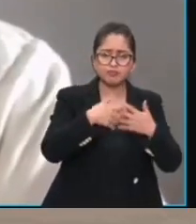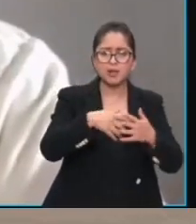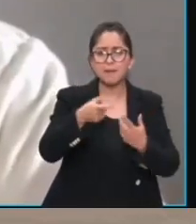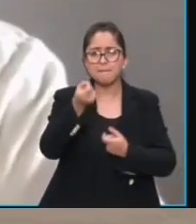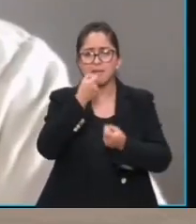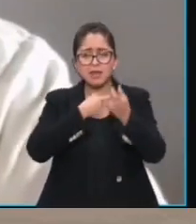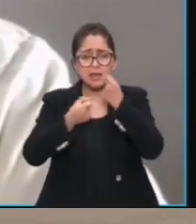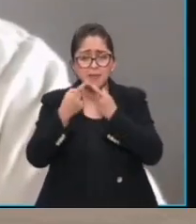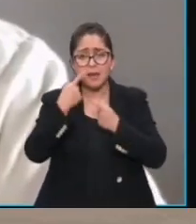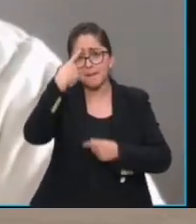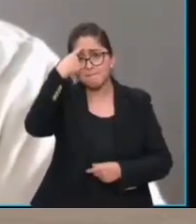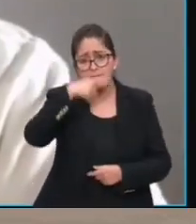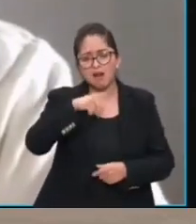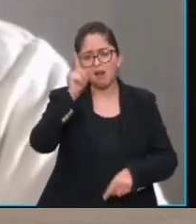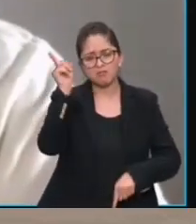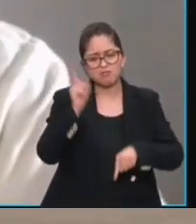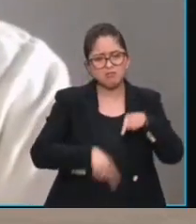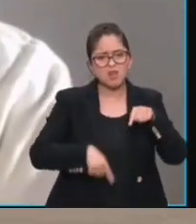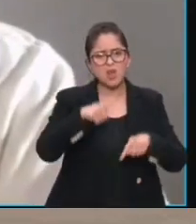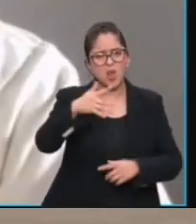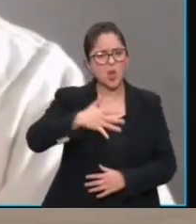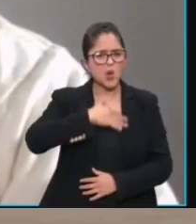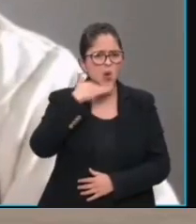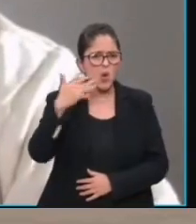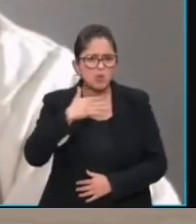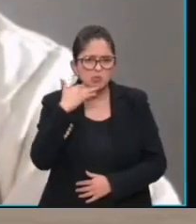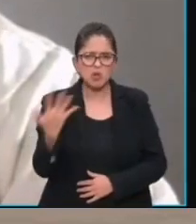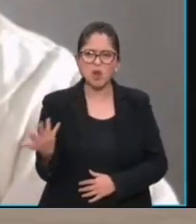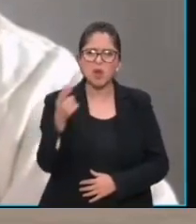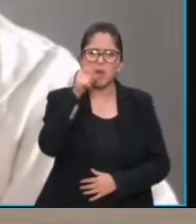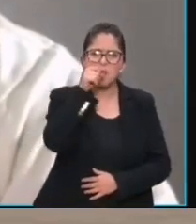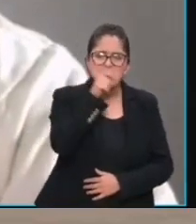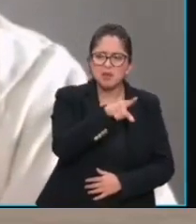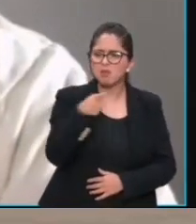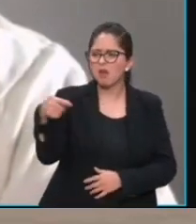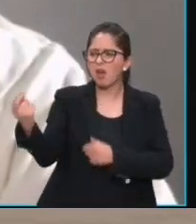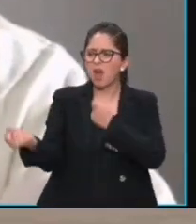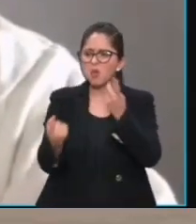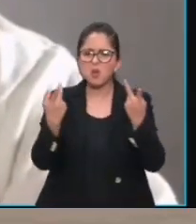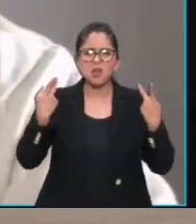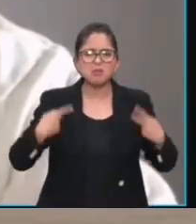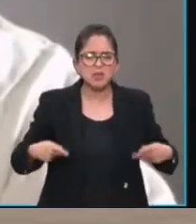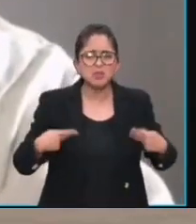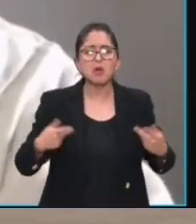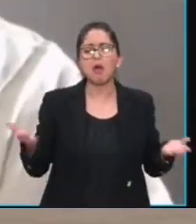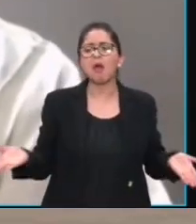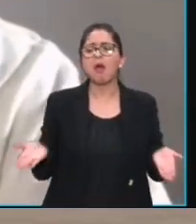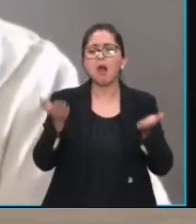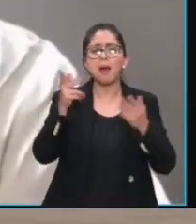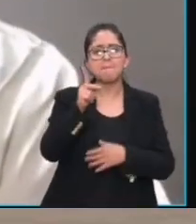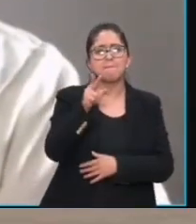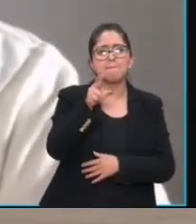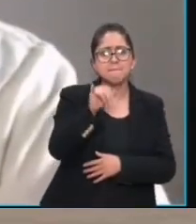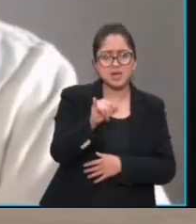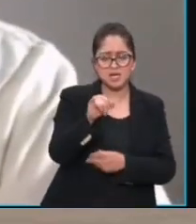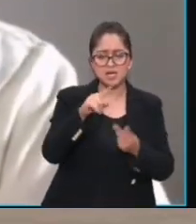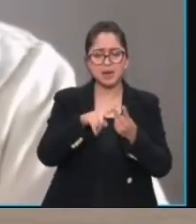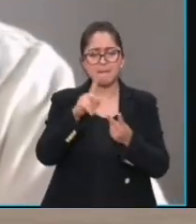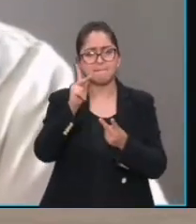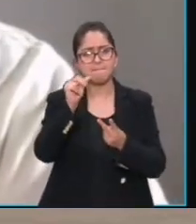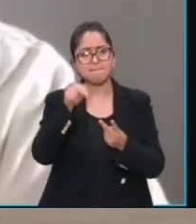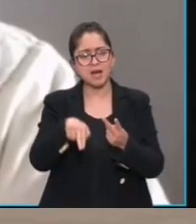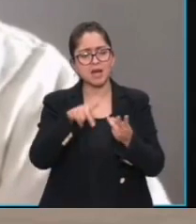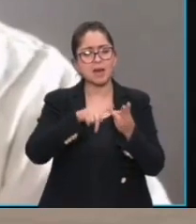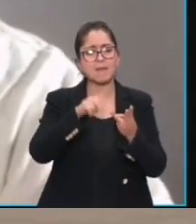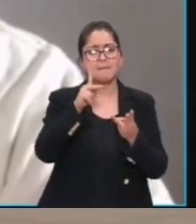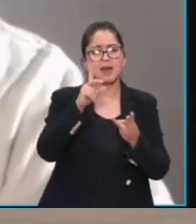y terminar con esta corrupción rampante y la impunidad a que nos llevaron los comparsas del PRI, del PAN y del PRD,